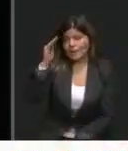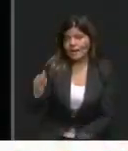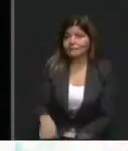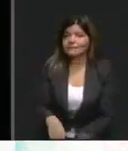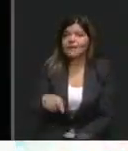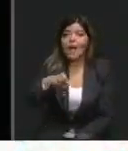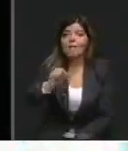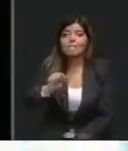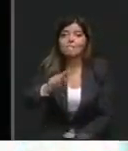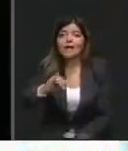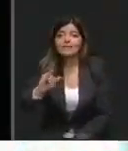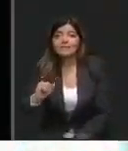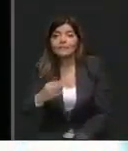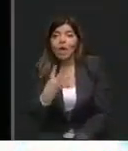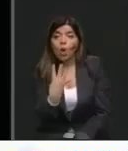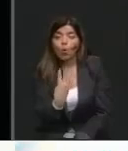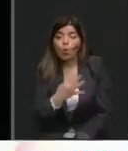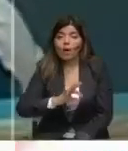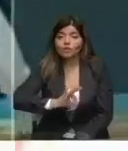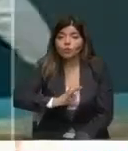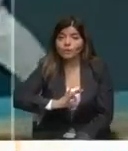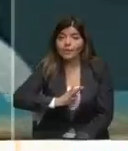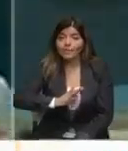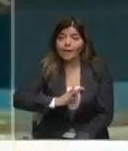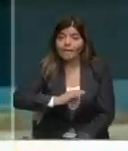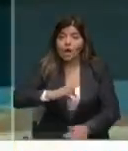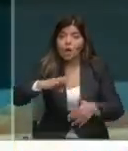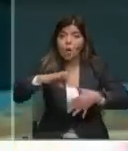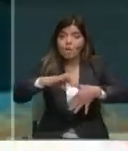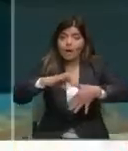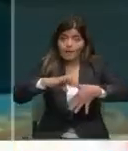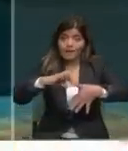consiguió 4 medallas en Juegos Panamericanos.